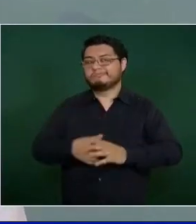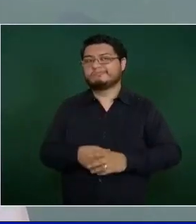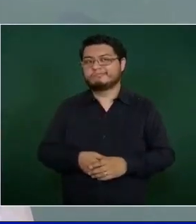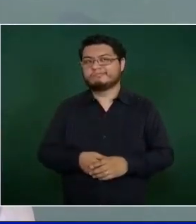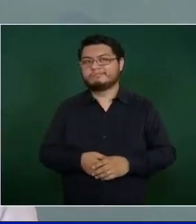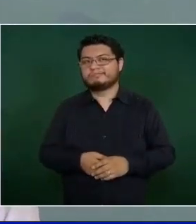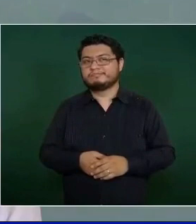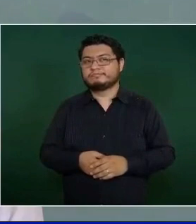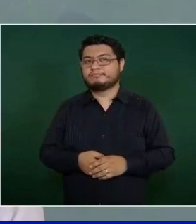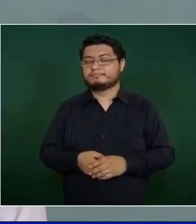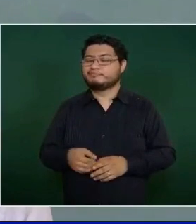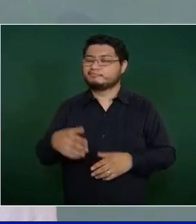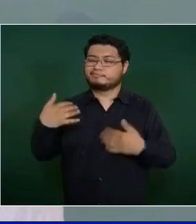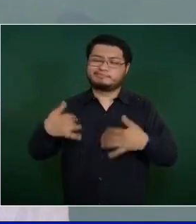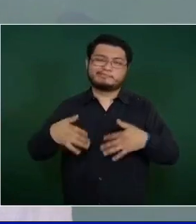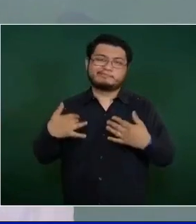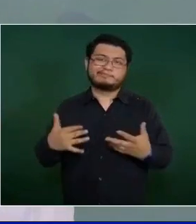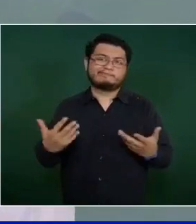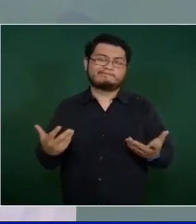era